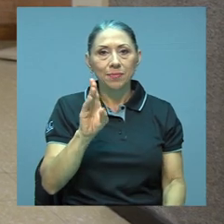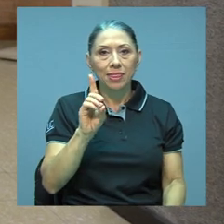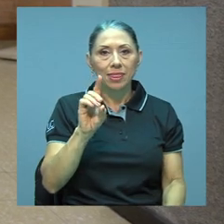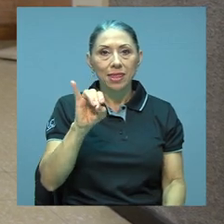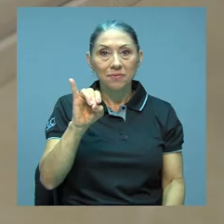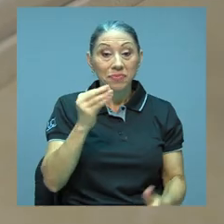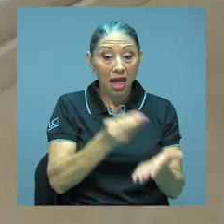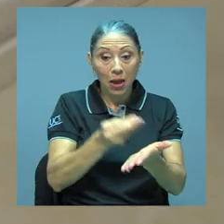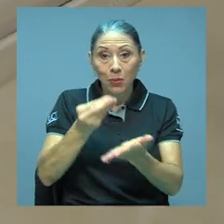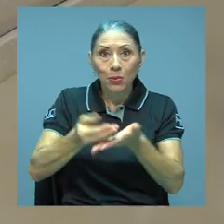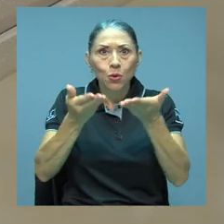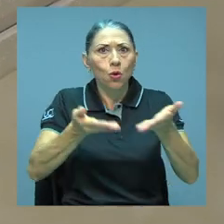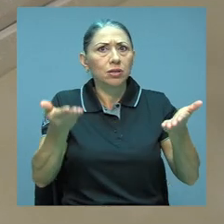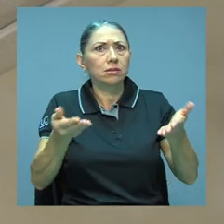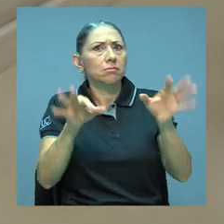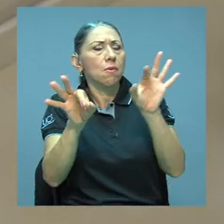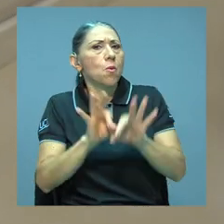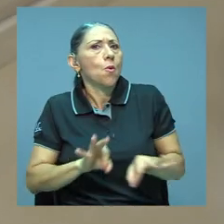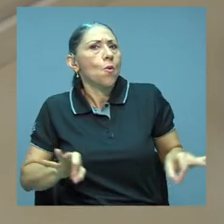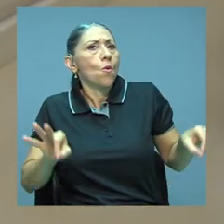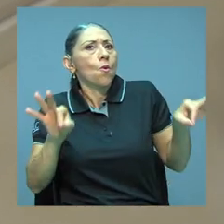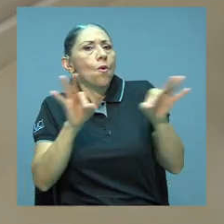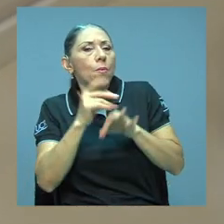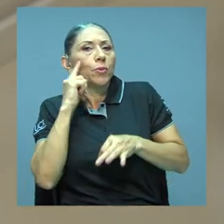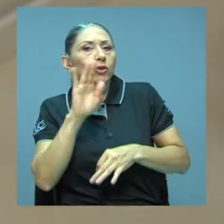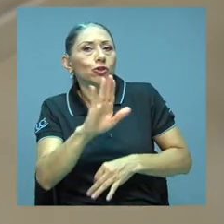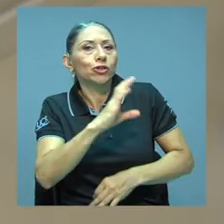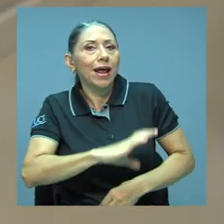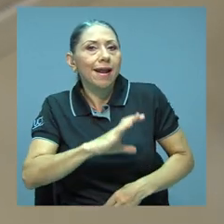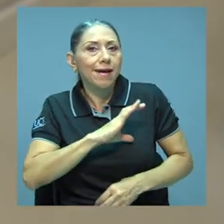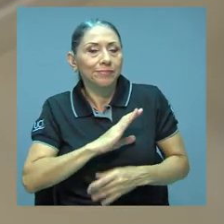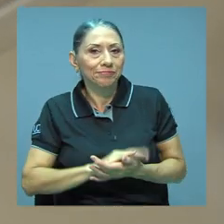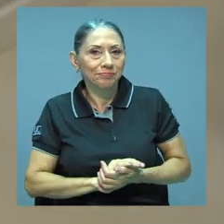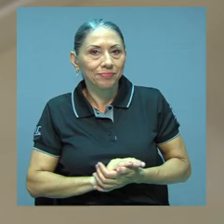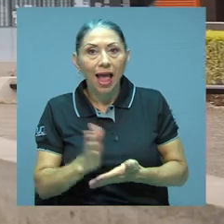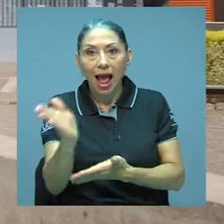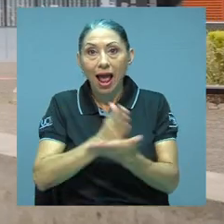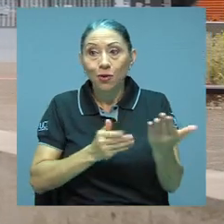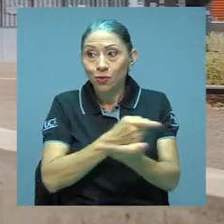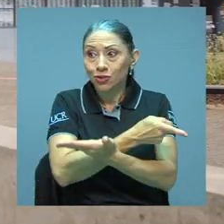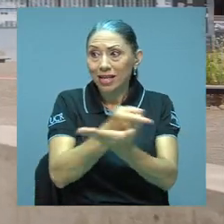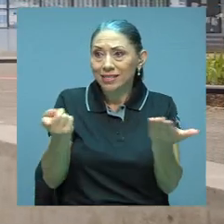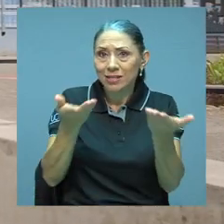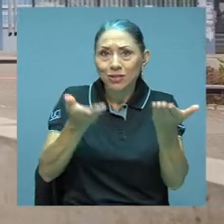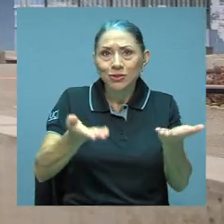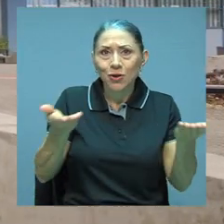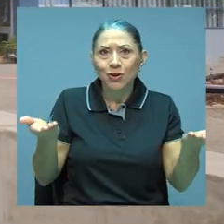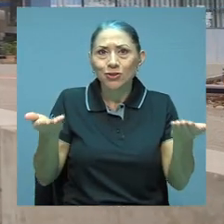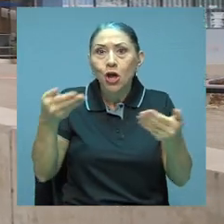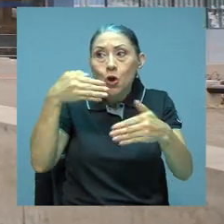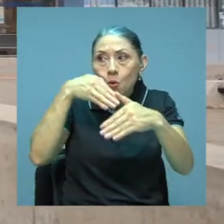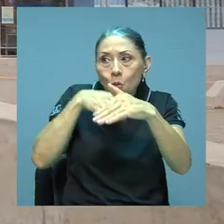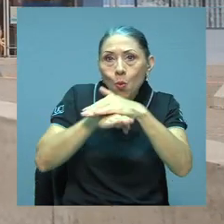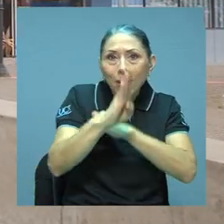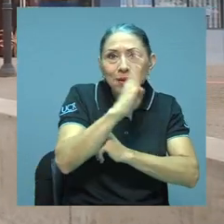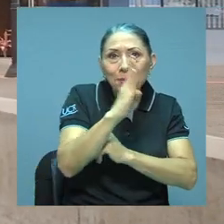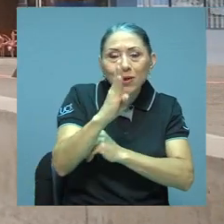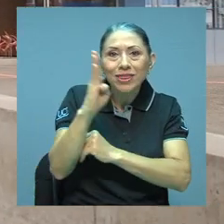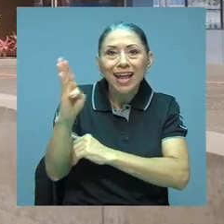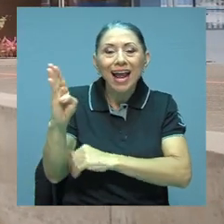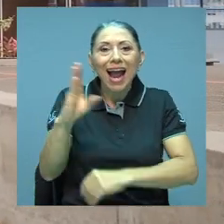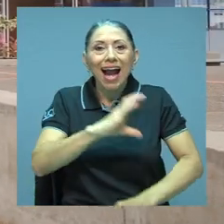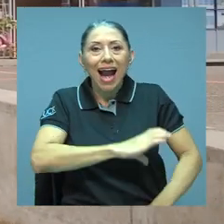distintos objetos considerados de inestimable valor debido a sus particularidades. Algunos de estos tesoros se resguardan en la